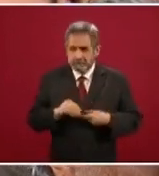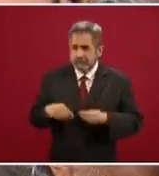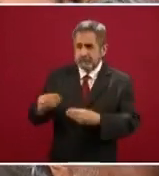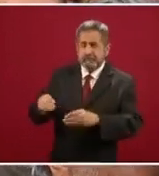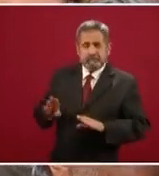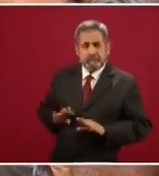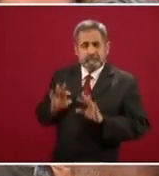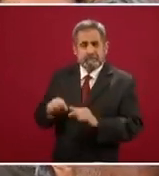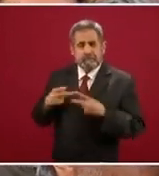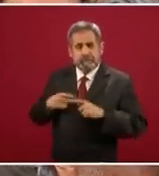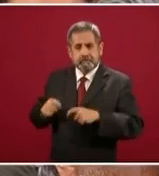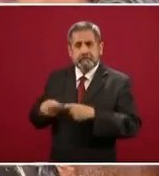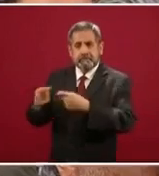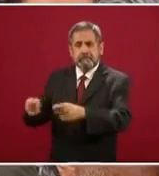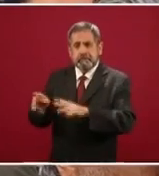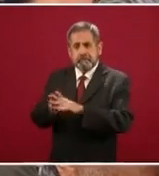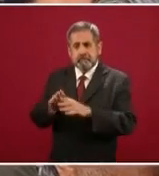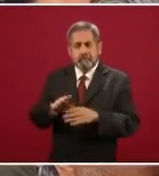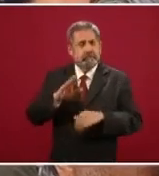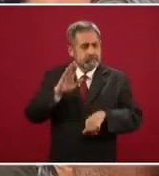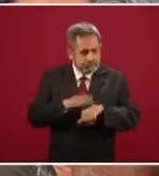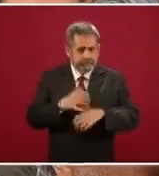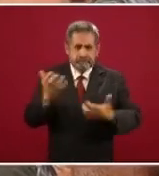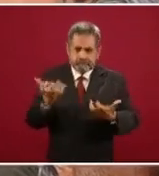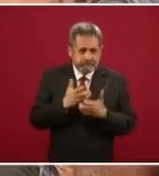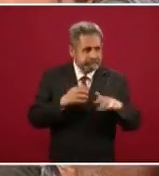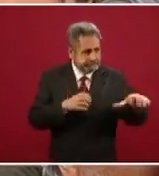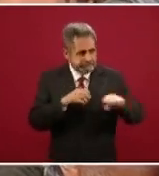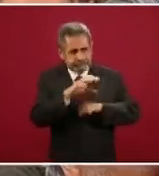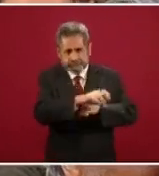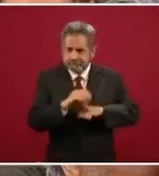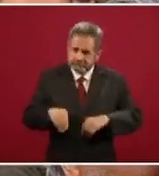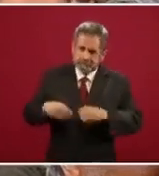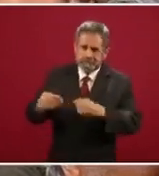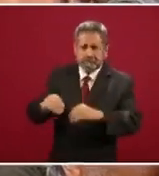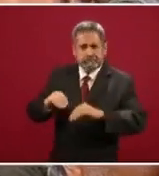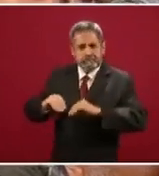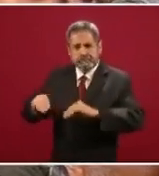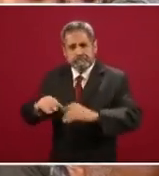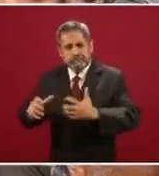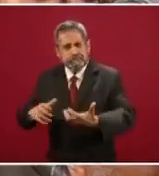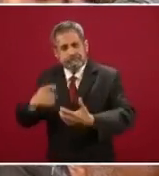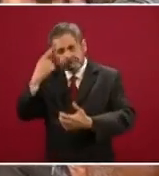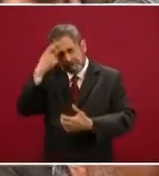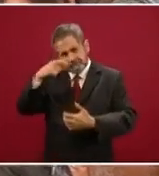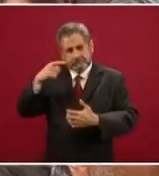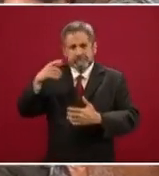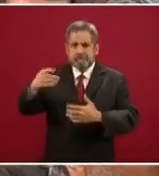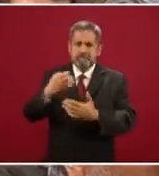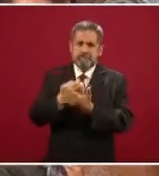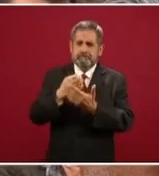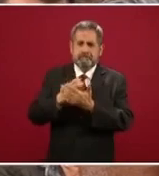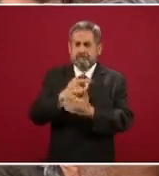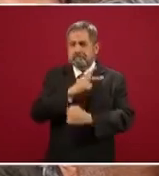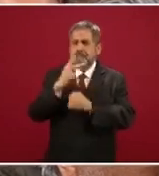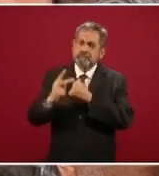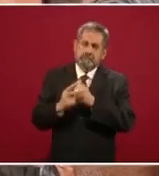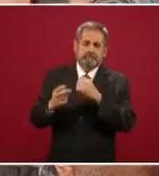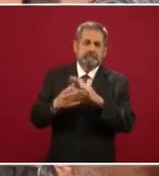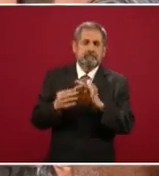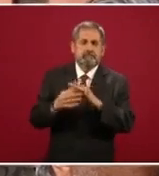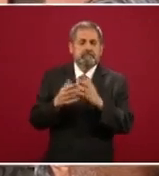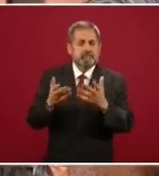gente y tomarse más acciones para que haya crecimiento de la economía del país?